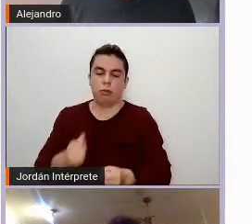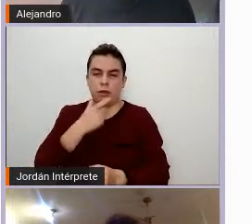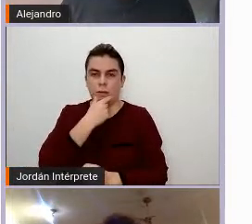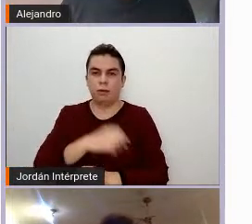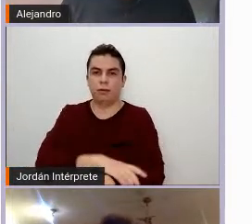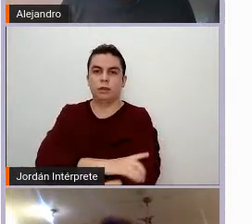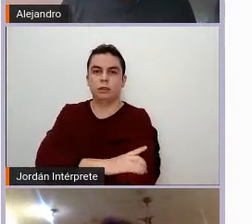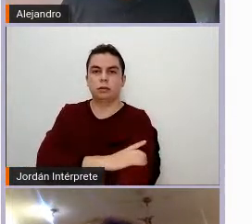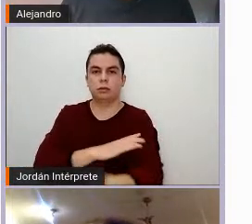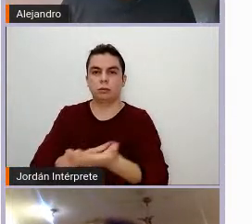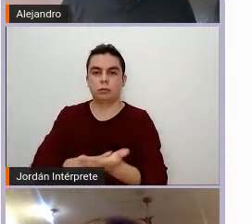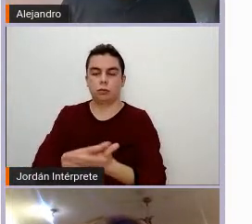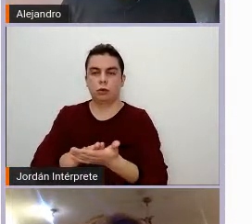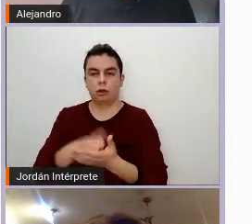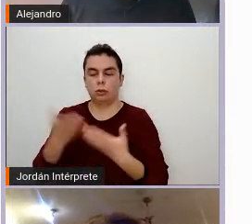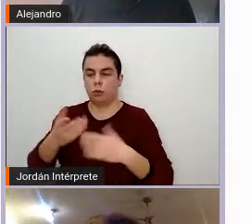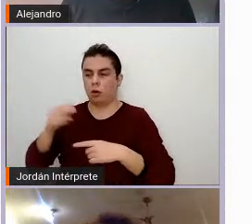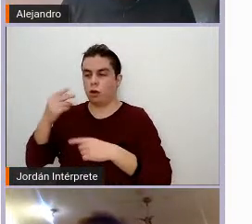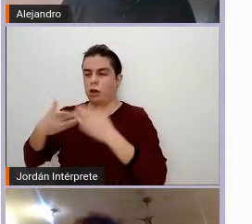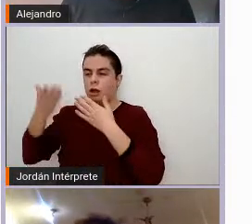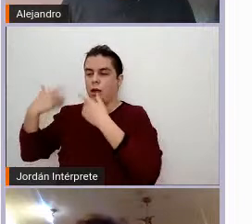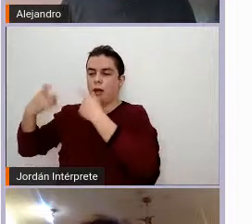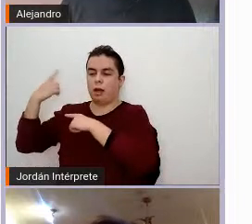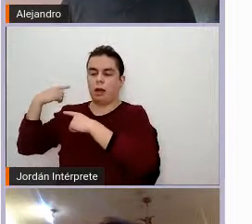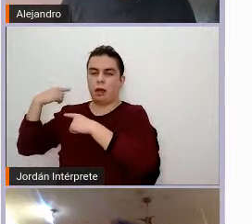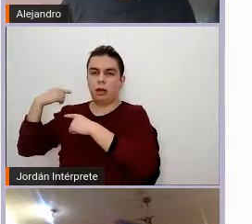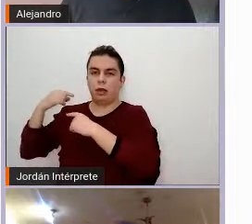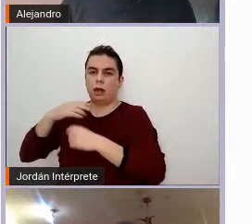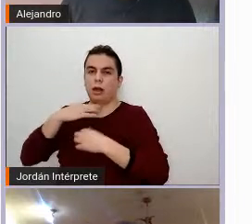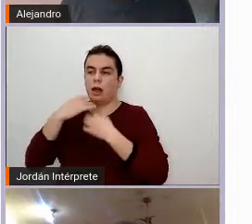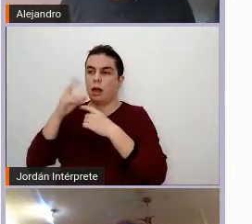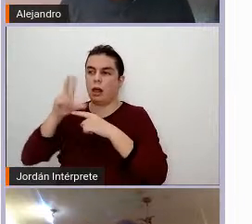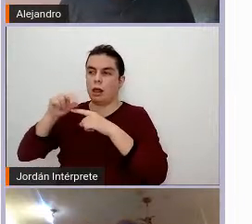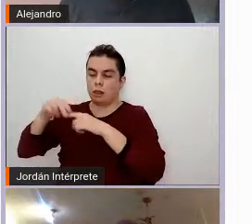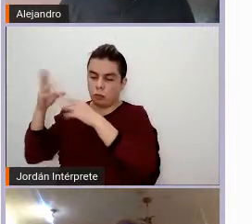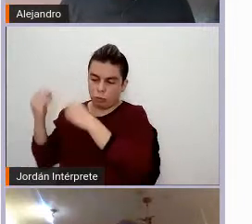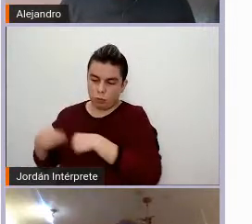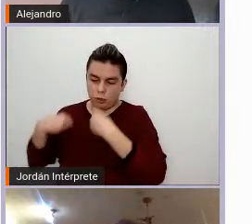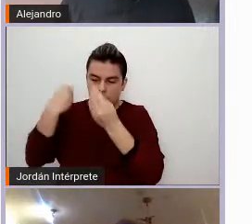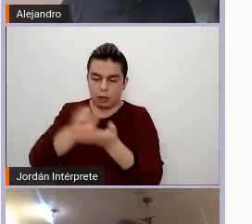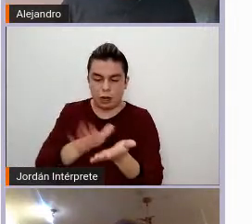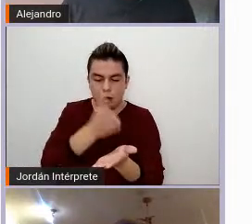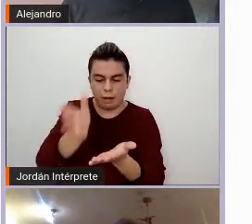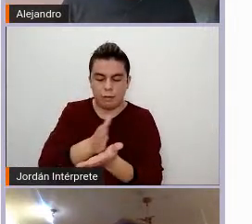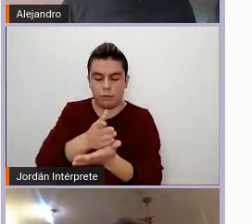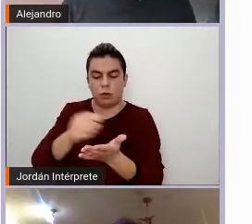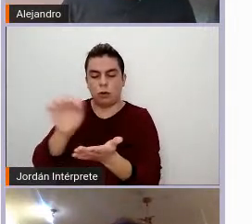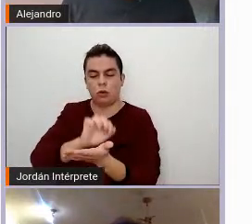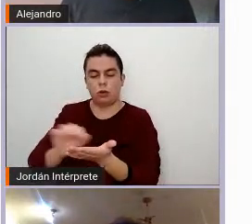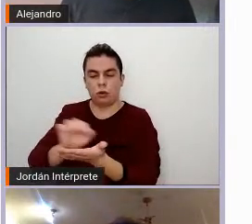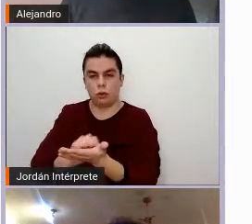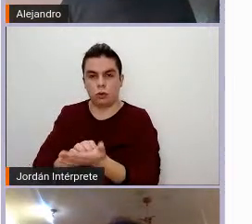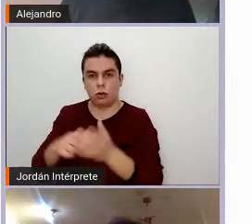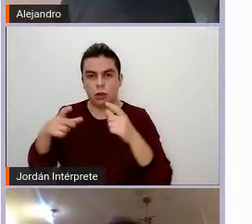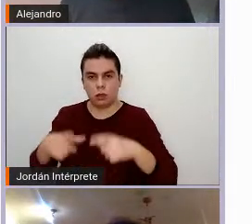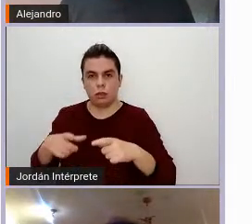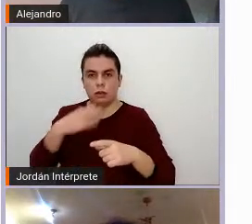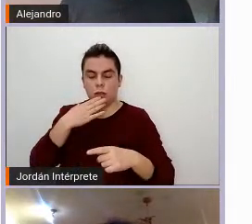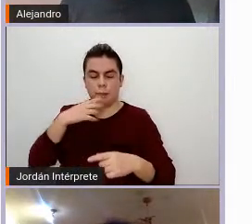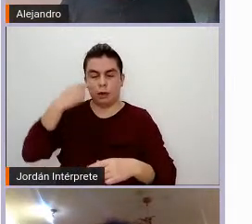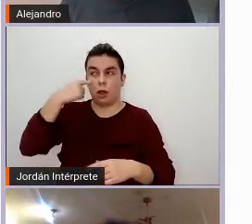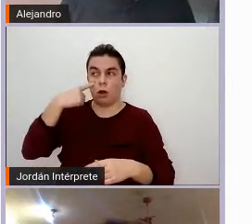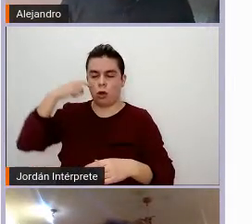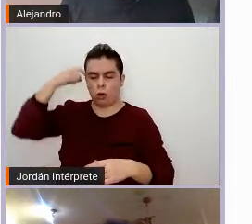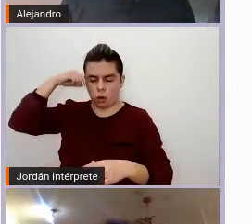representar canciones antiguas para sus libros y discos, enseñar y difundir los conocimientos tradicionales, hasta